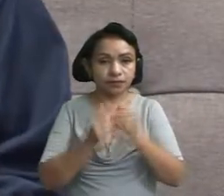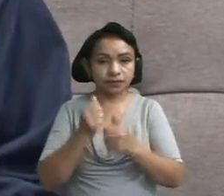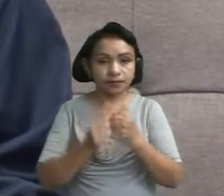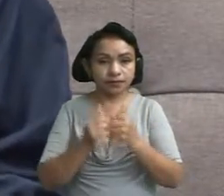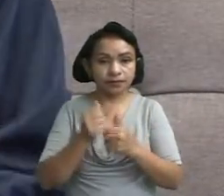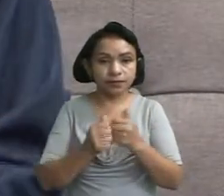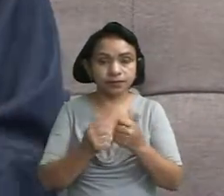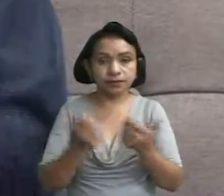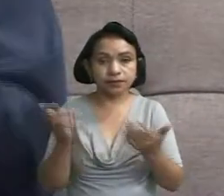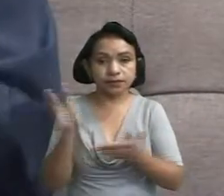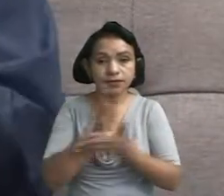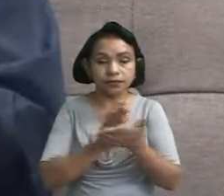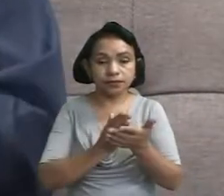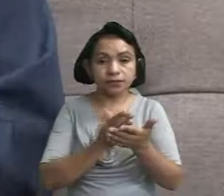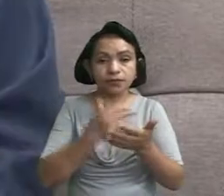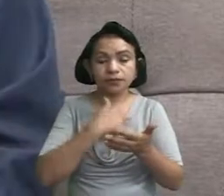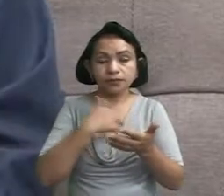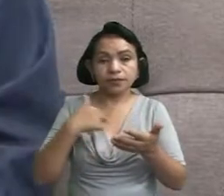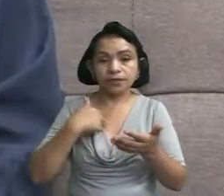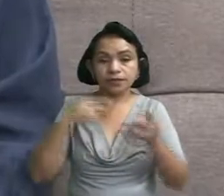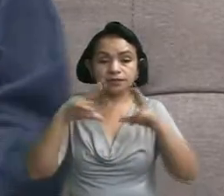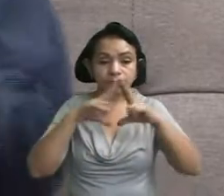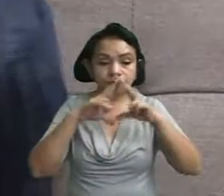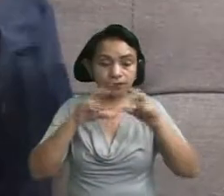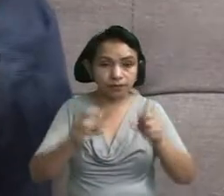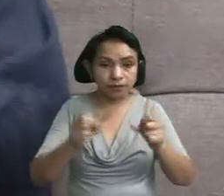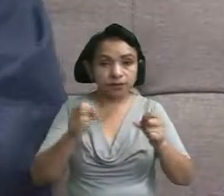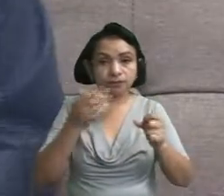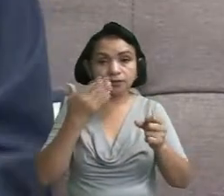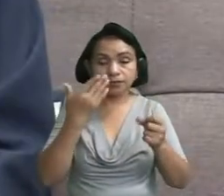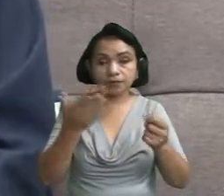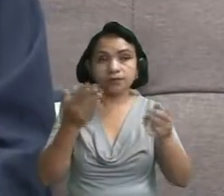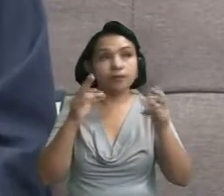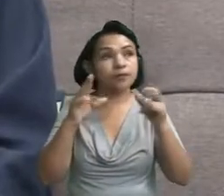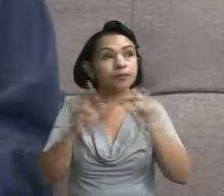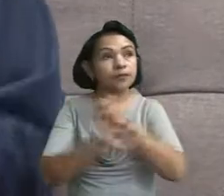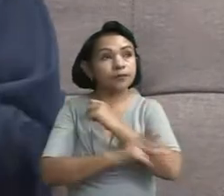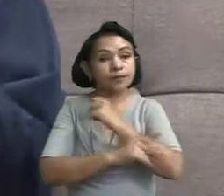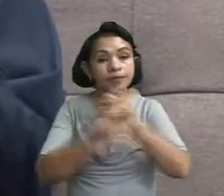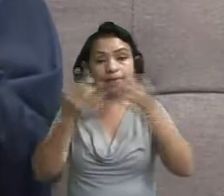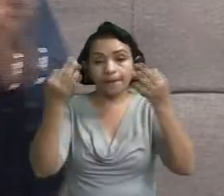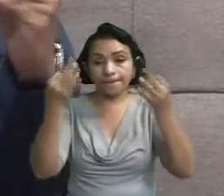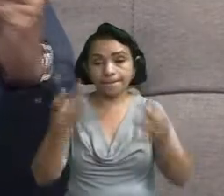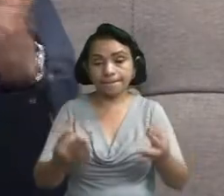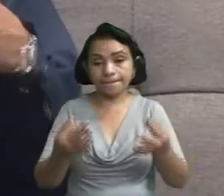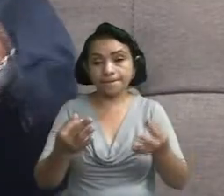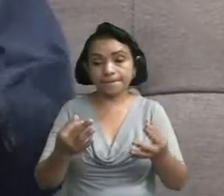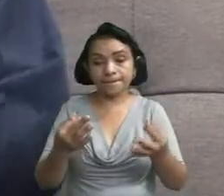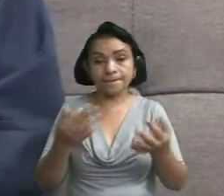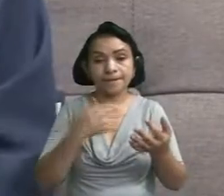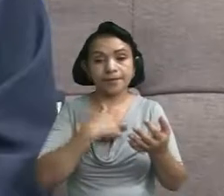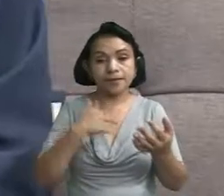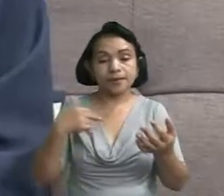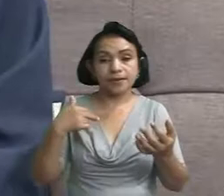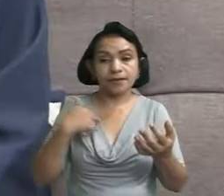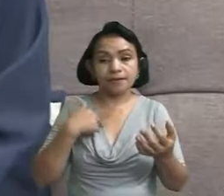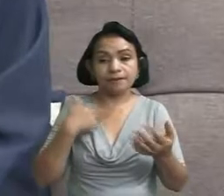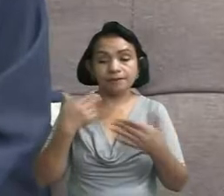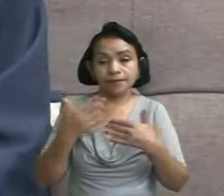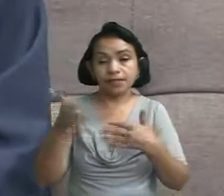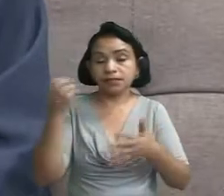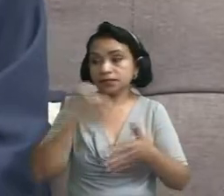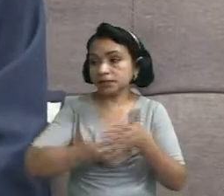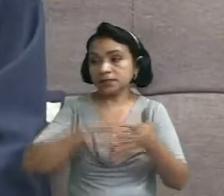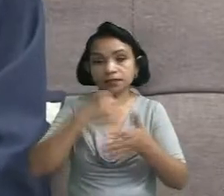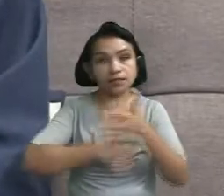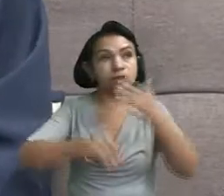buena parte la construcción de la nación nicaragüense y su estabilidad, ¿verdad? Entonces, y un aporte importante a esa lucha por